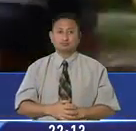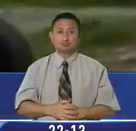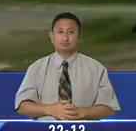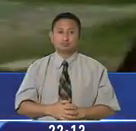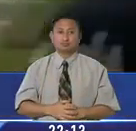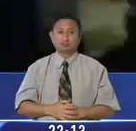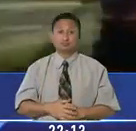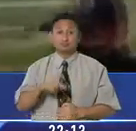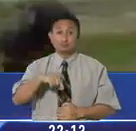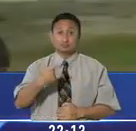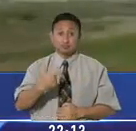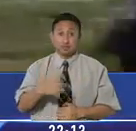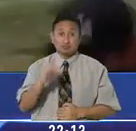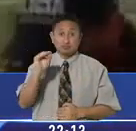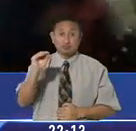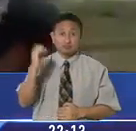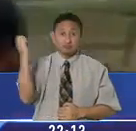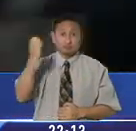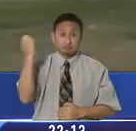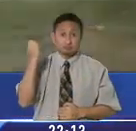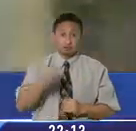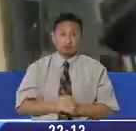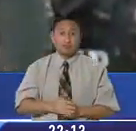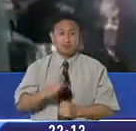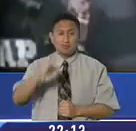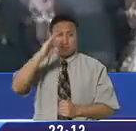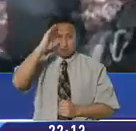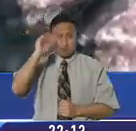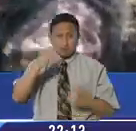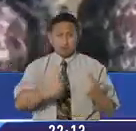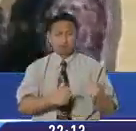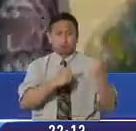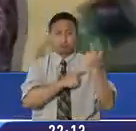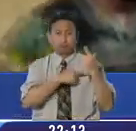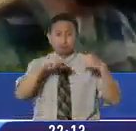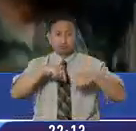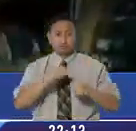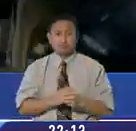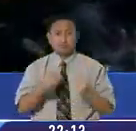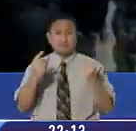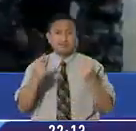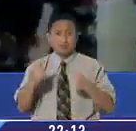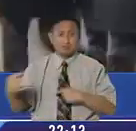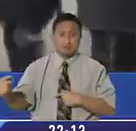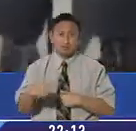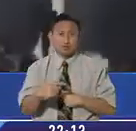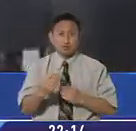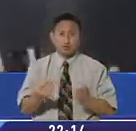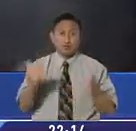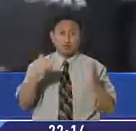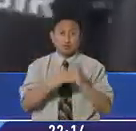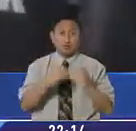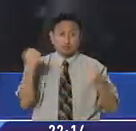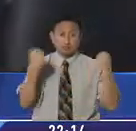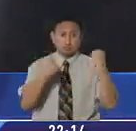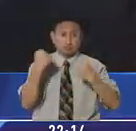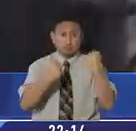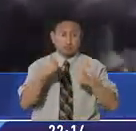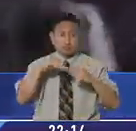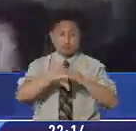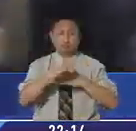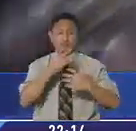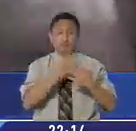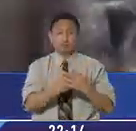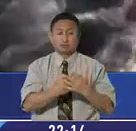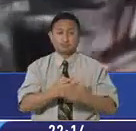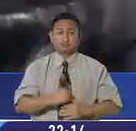Y bien se activó la alerta, decenas de policías y militares neutralizaron el conato de un nuevo motín en la